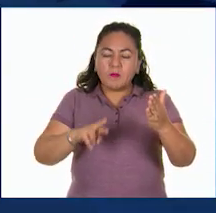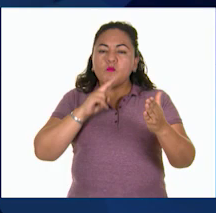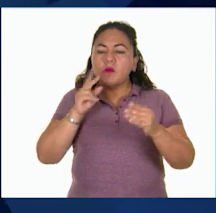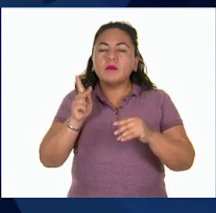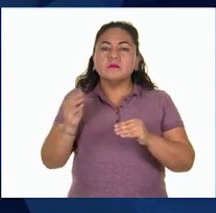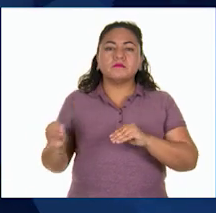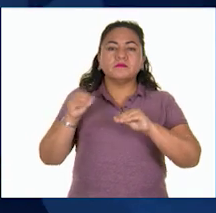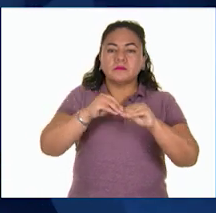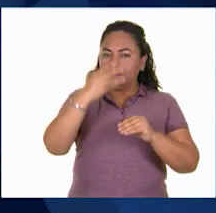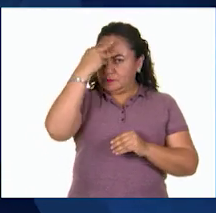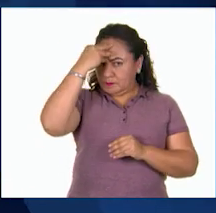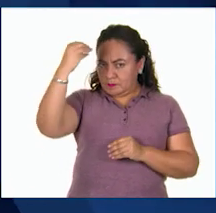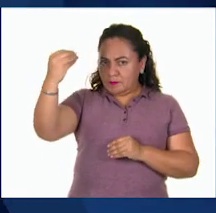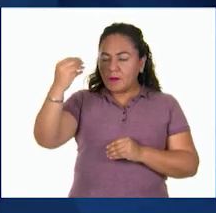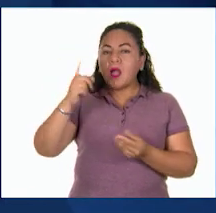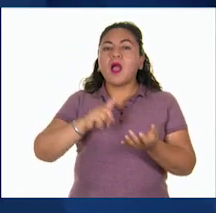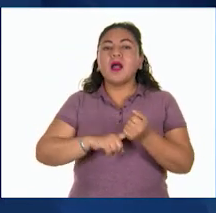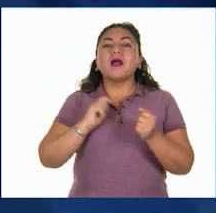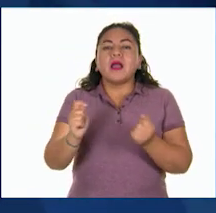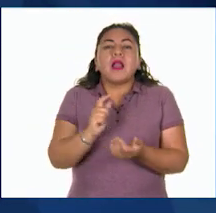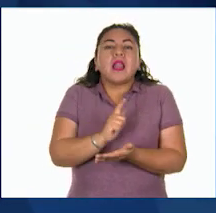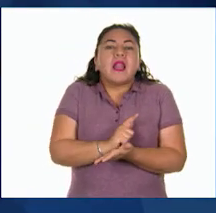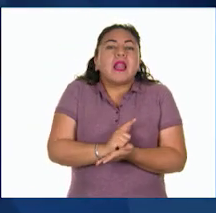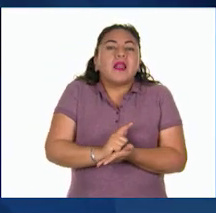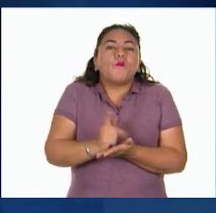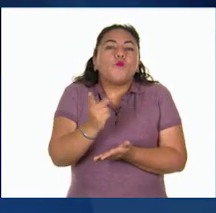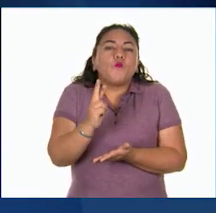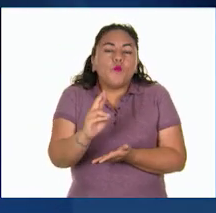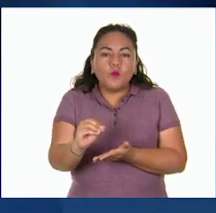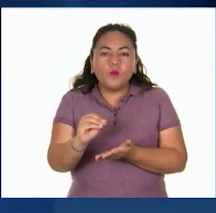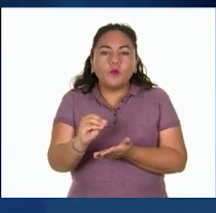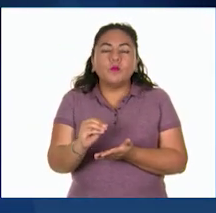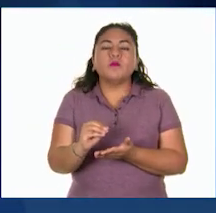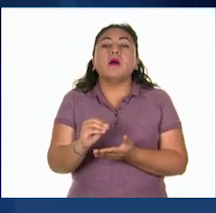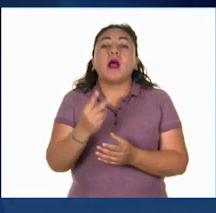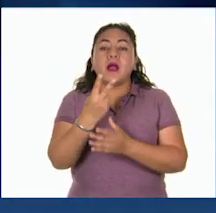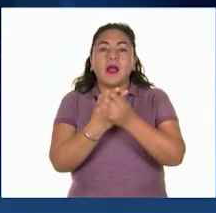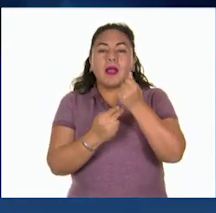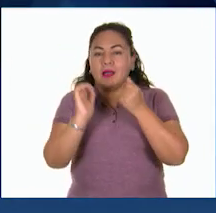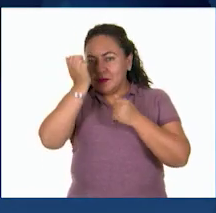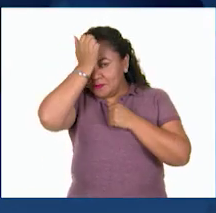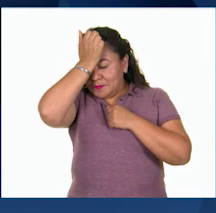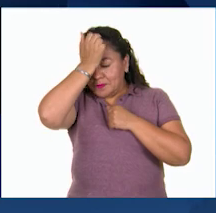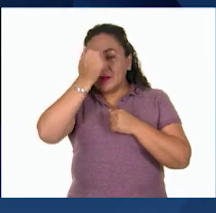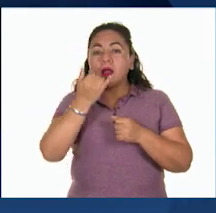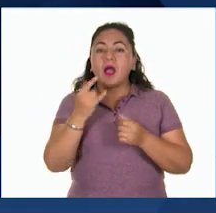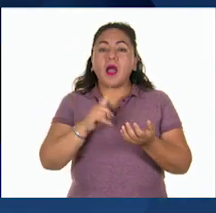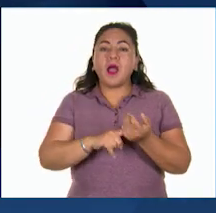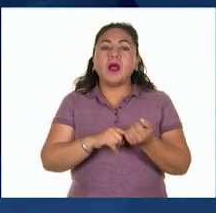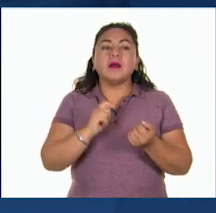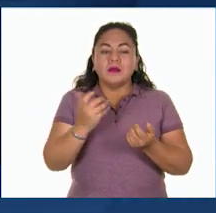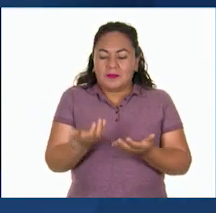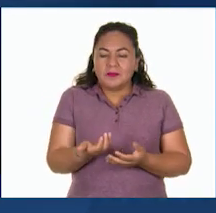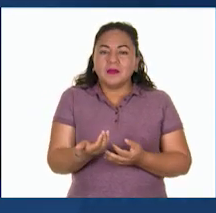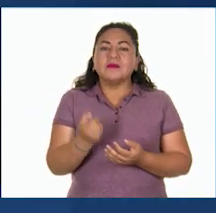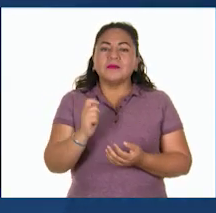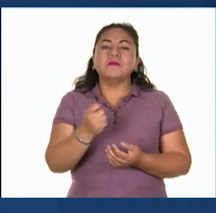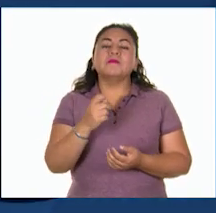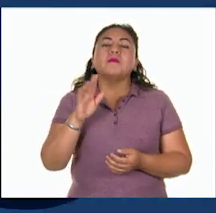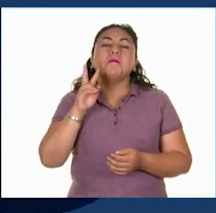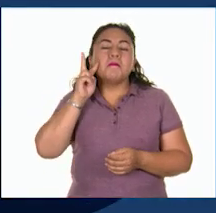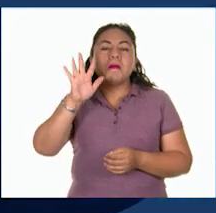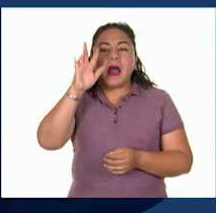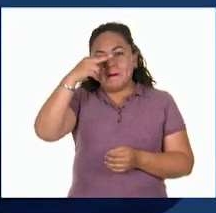unicornio, símbolo de castidad, cordero y narval a la vez, que bebe de la mano de una virgen.